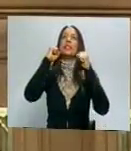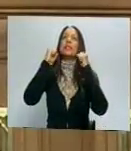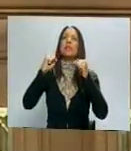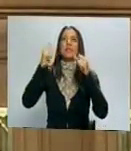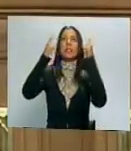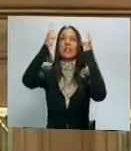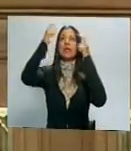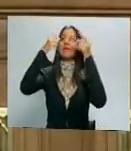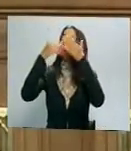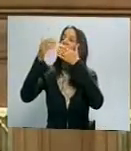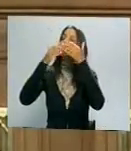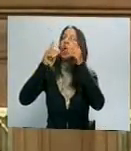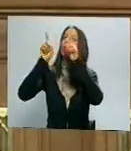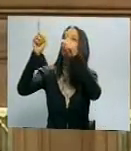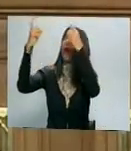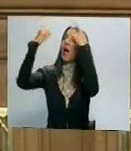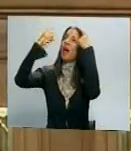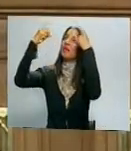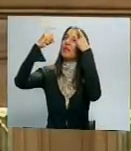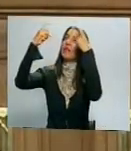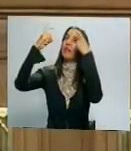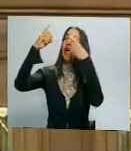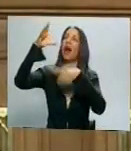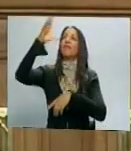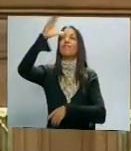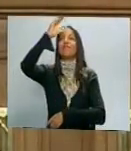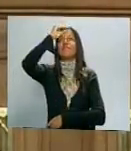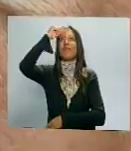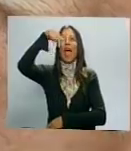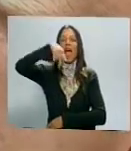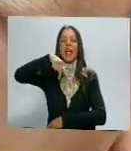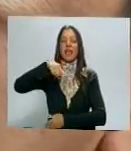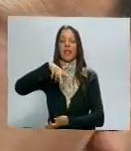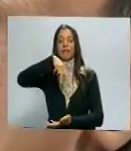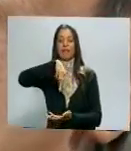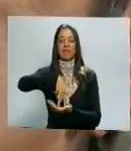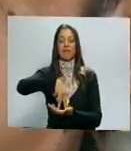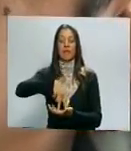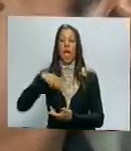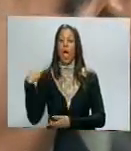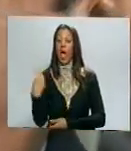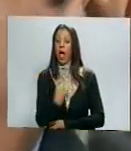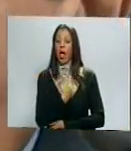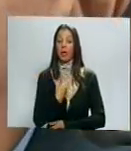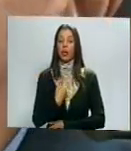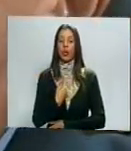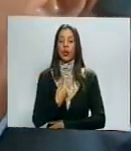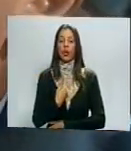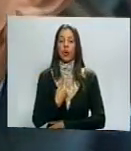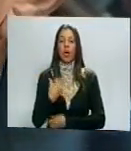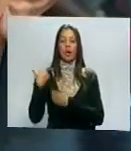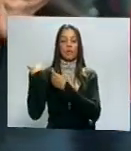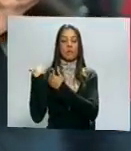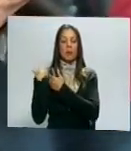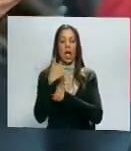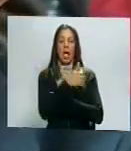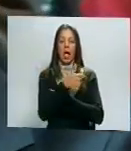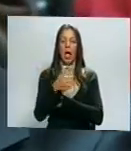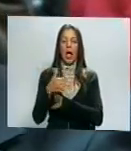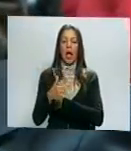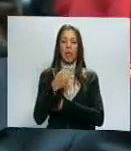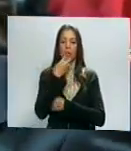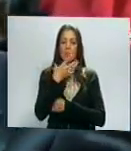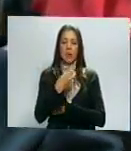Pero tus enseñanzas nos han puesto aquí. A todos, cada quien con el rol que le corresponda jugar.